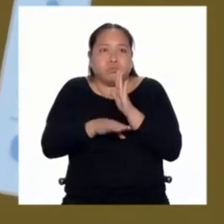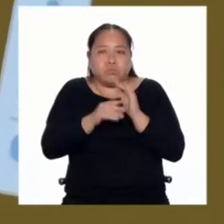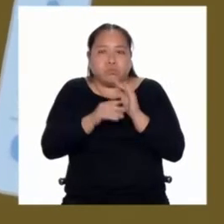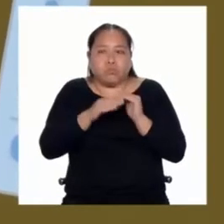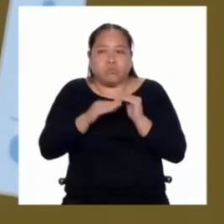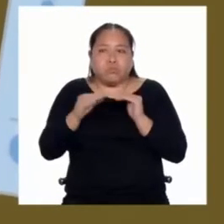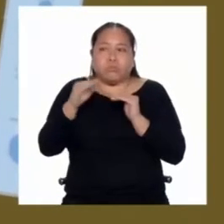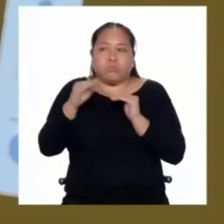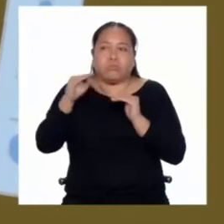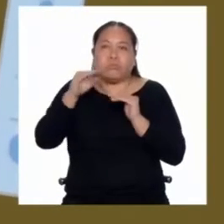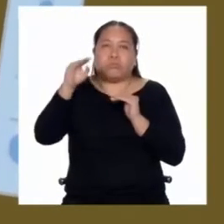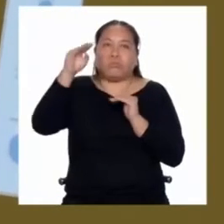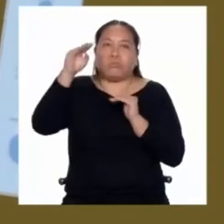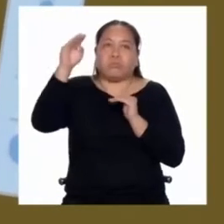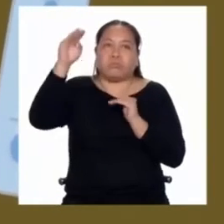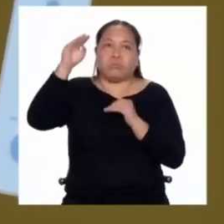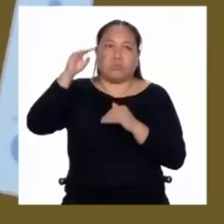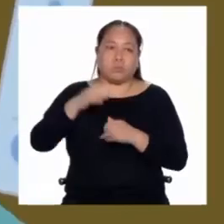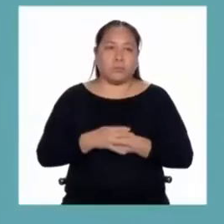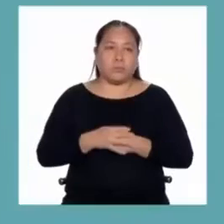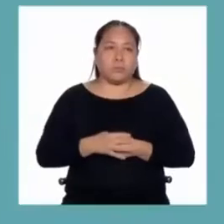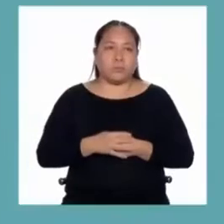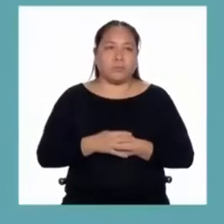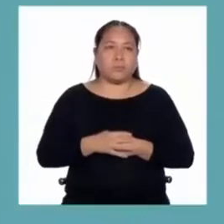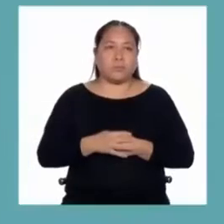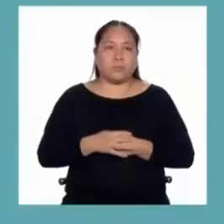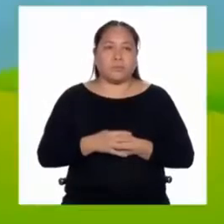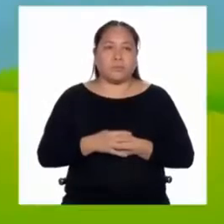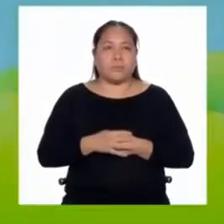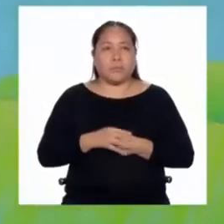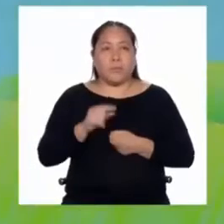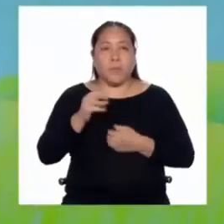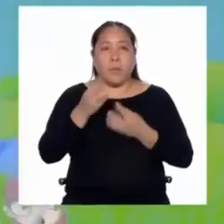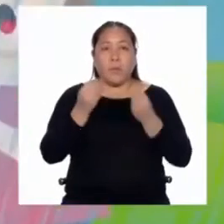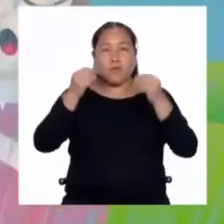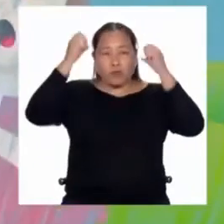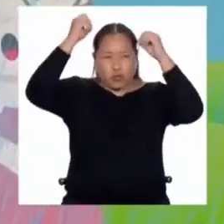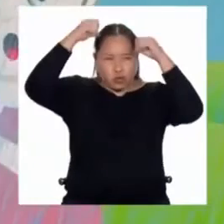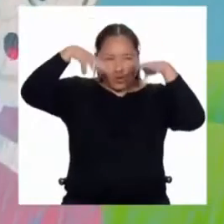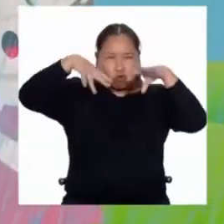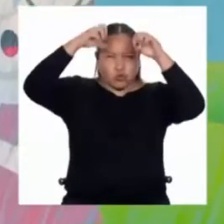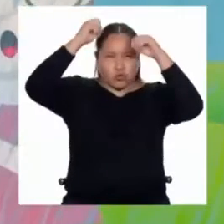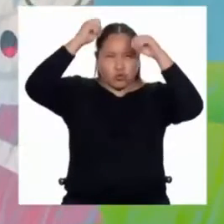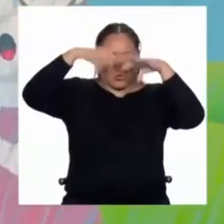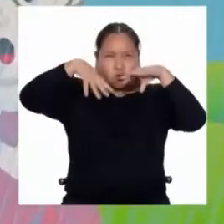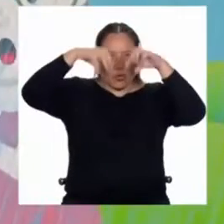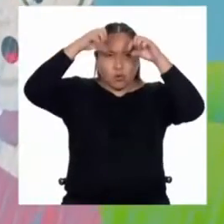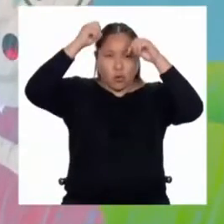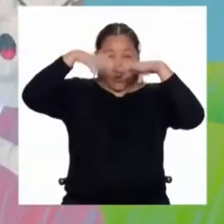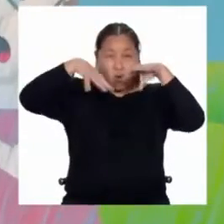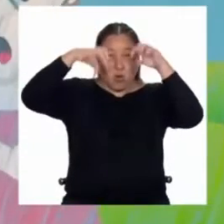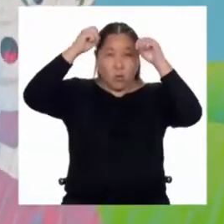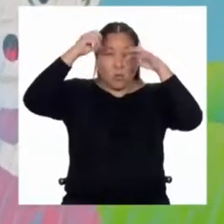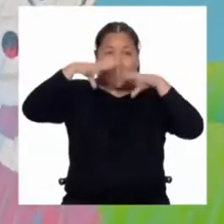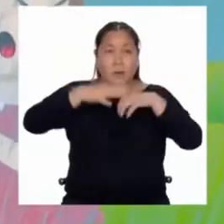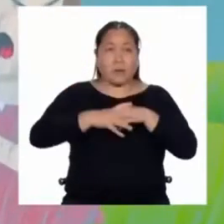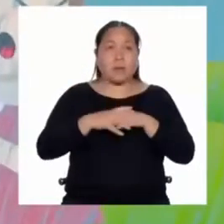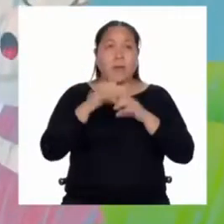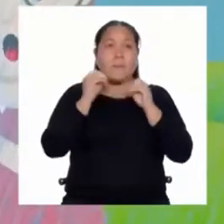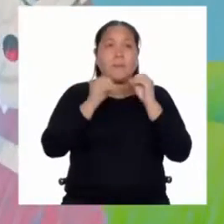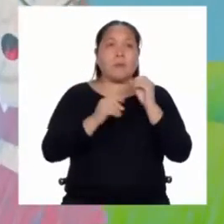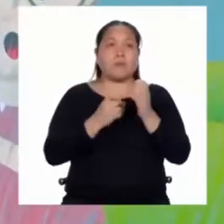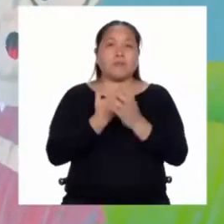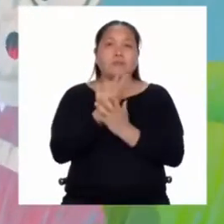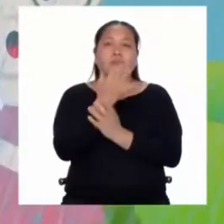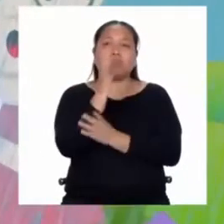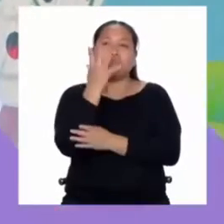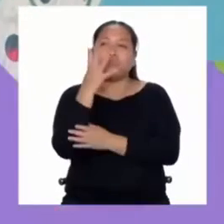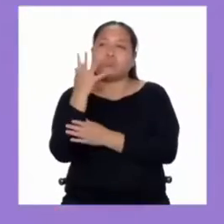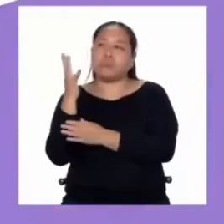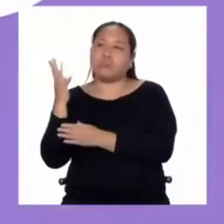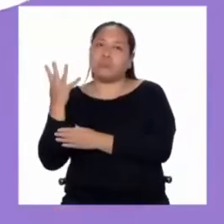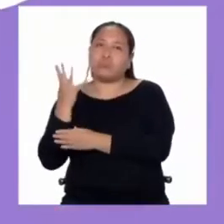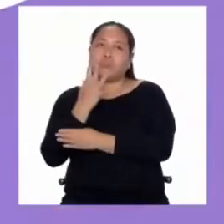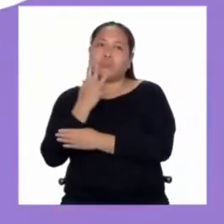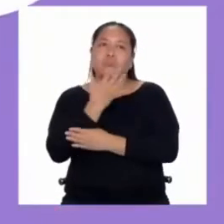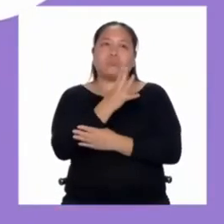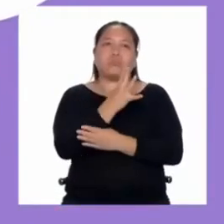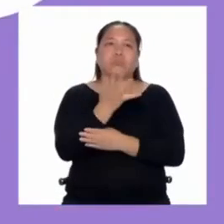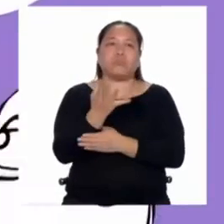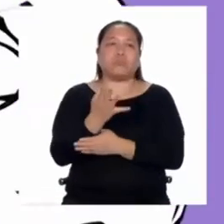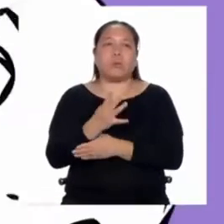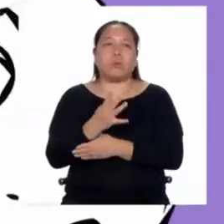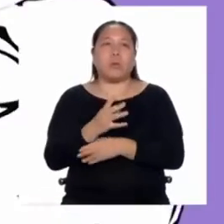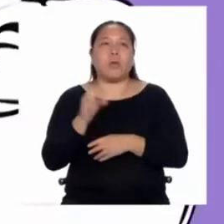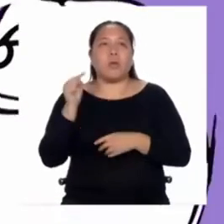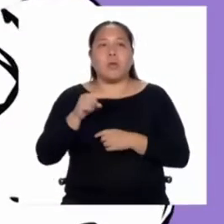y se penetra en el continente. Las abundantes lluvias y las temperaturas moderadas originan las formaciones boscosas densas como